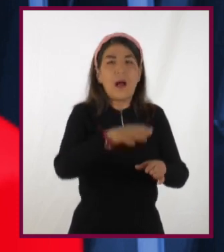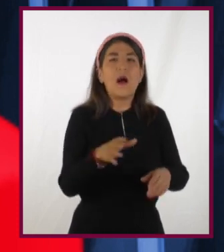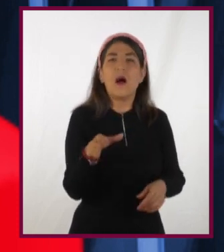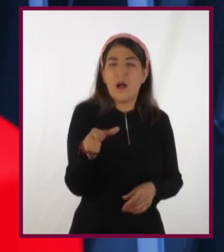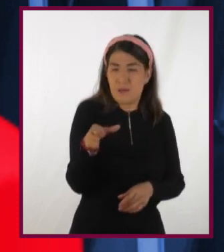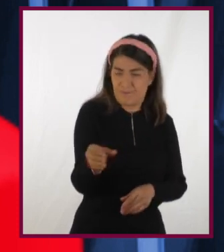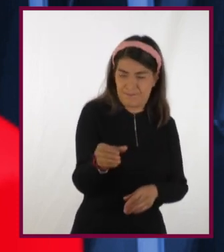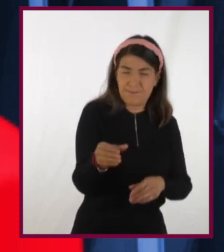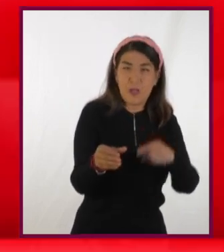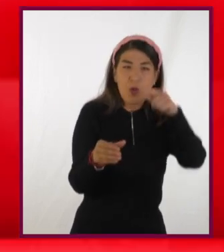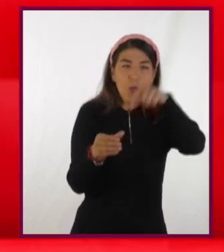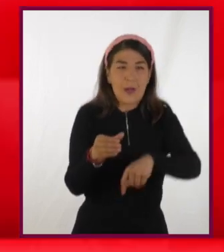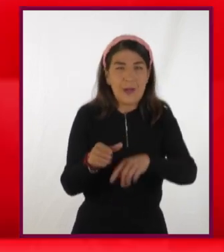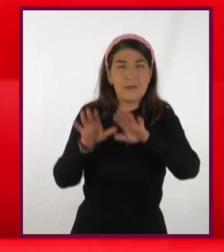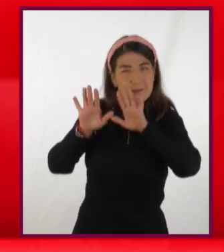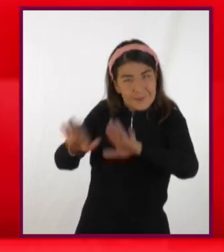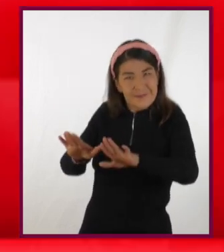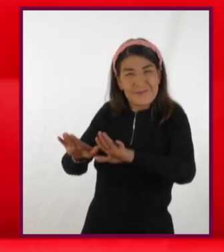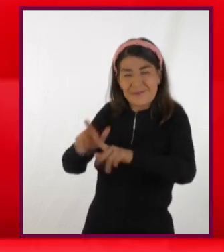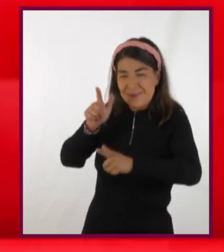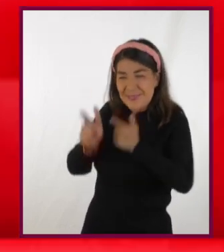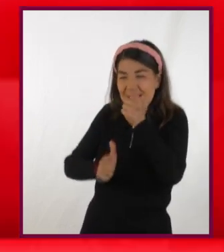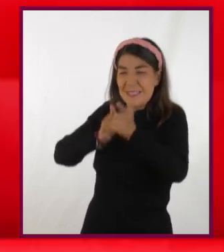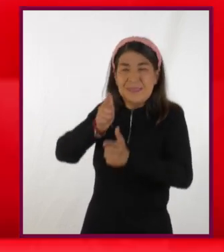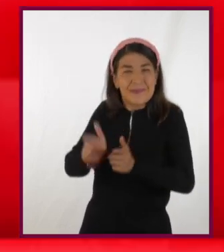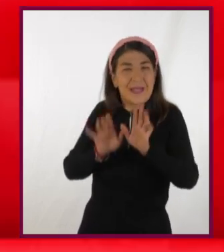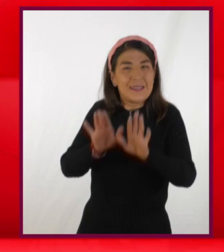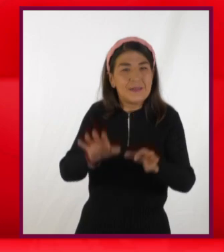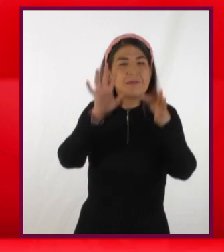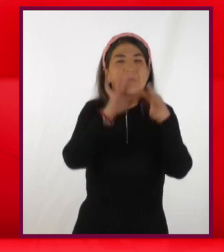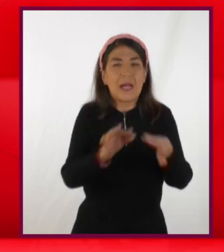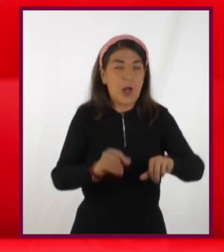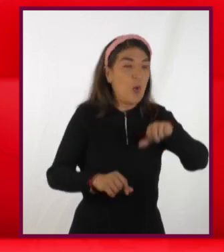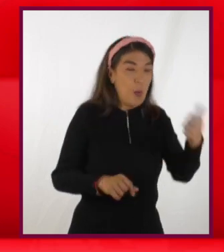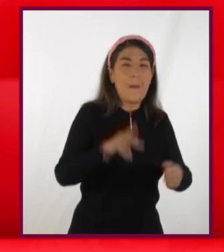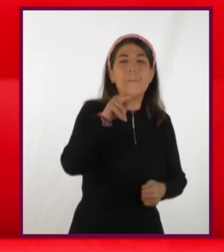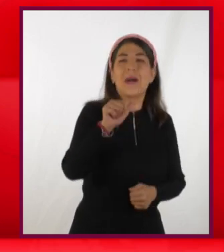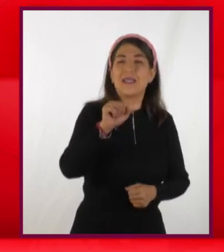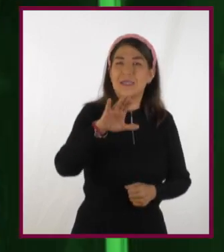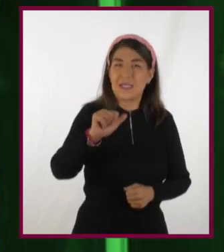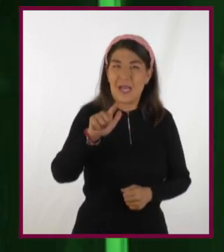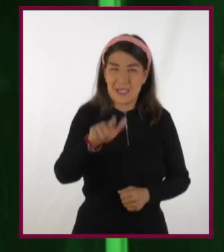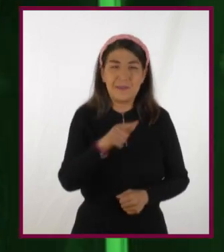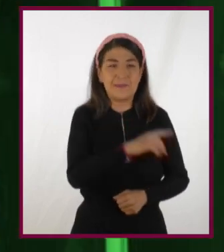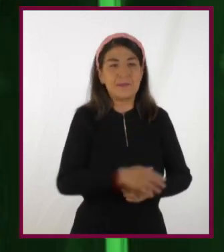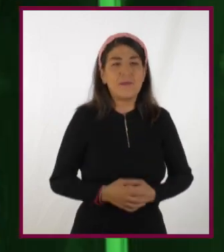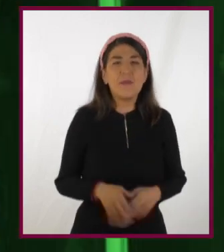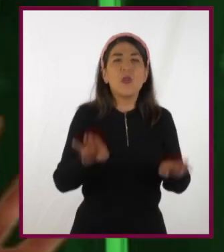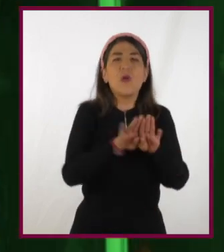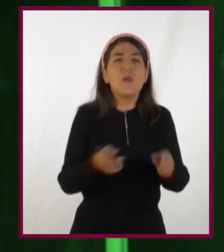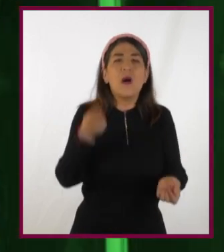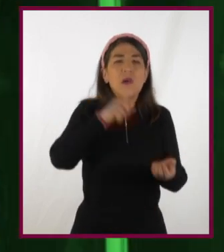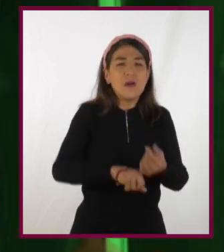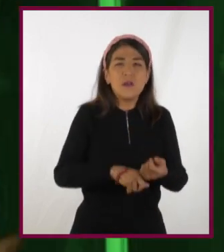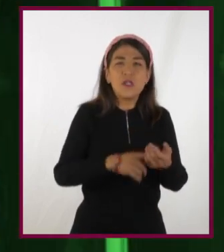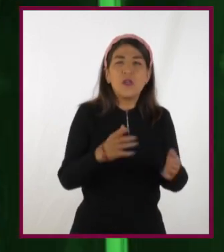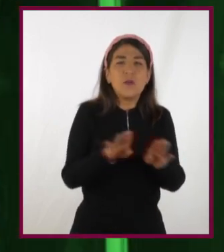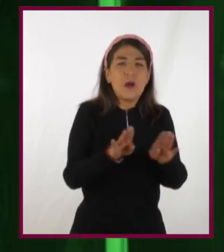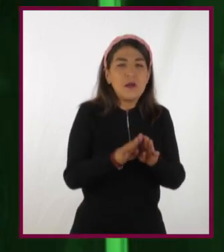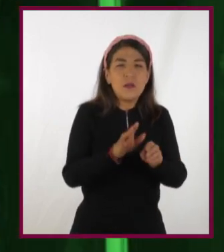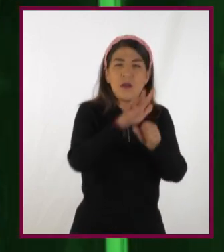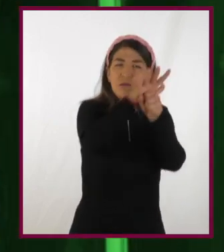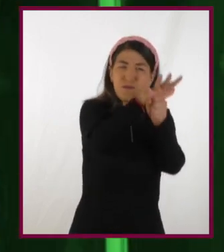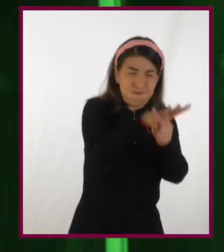cuando apachurramos la botella. Ya voy. Ahora tengo que explicar el principio de Pascal. La presión ejercida sobre un fluido